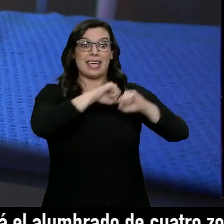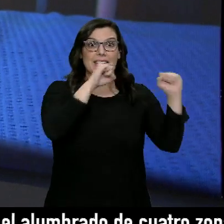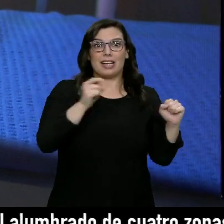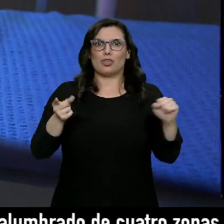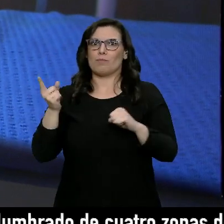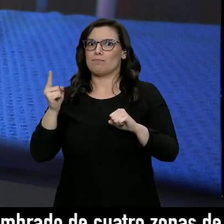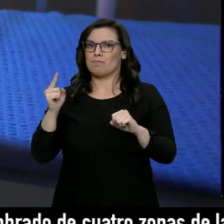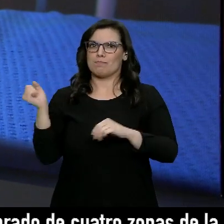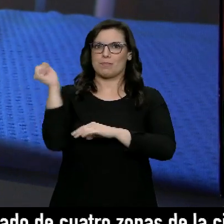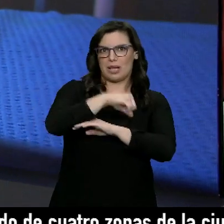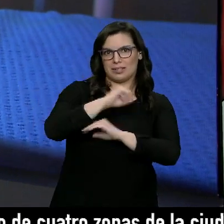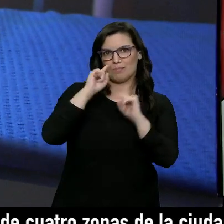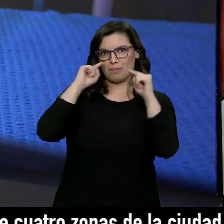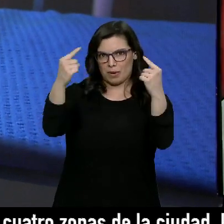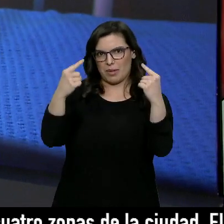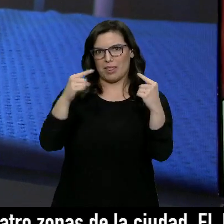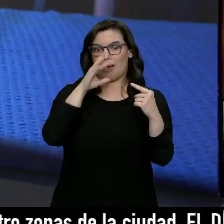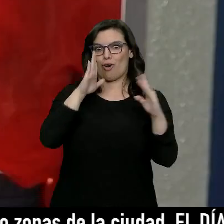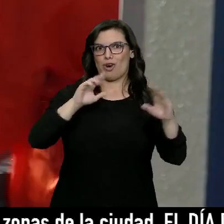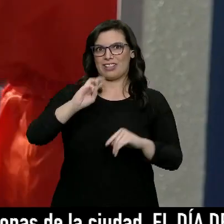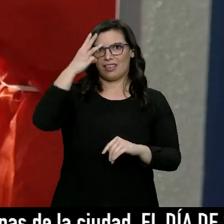primera vez en esta tercera ola.